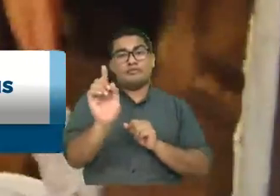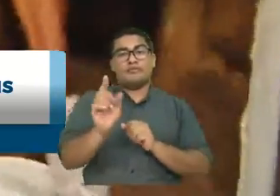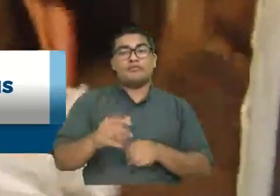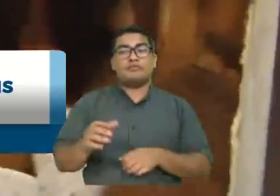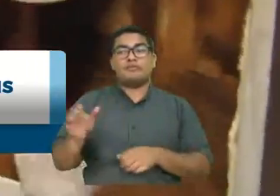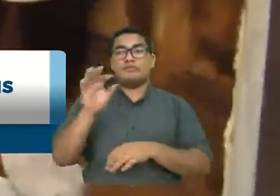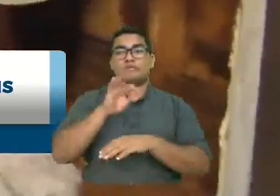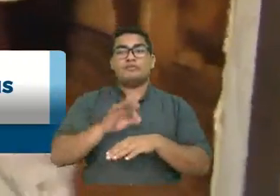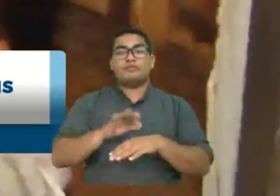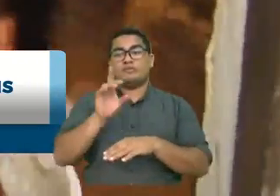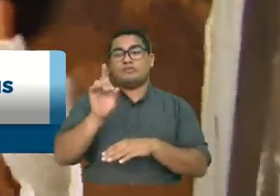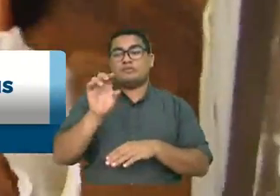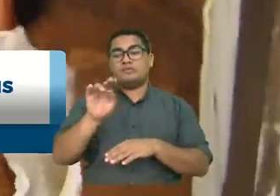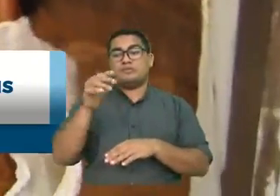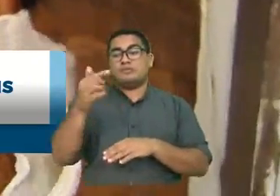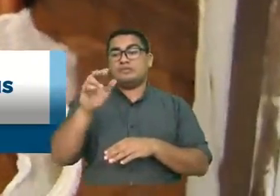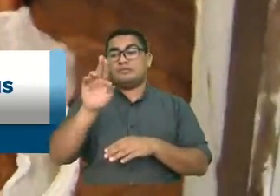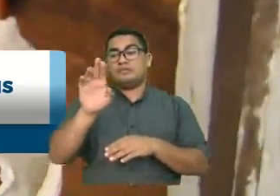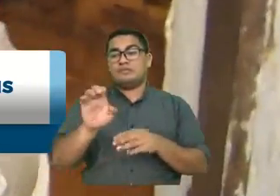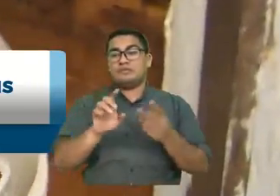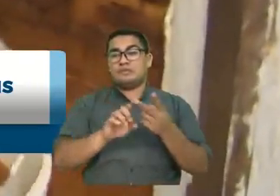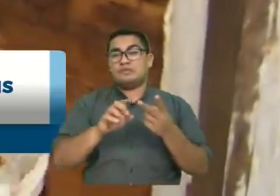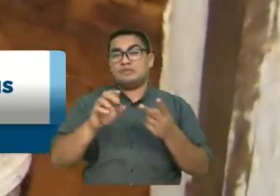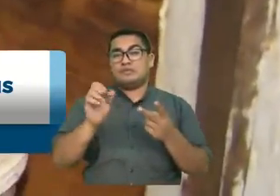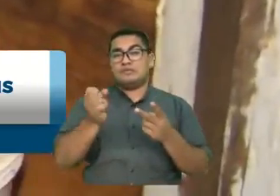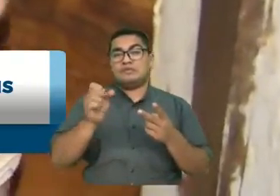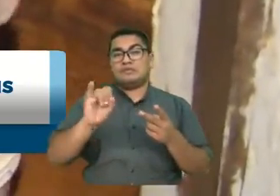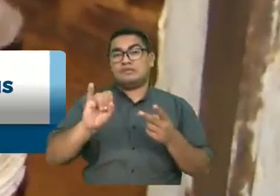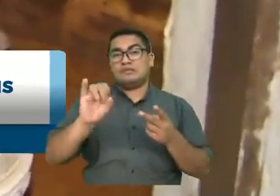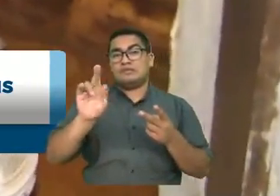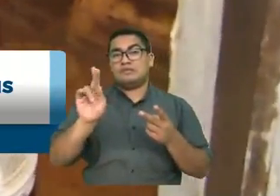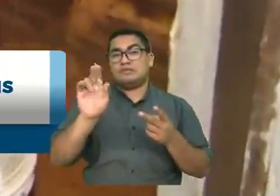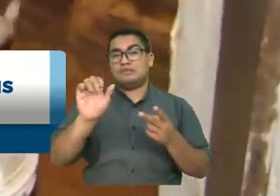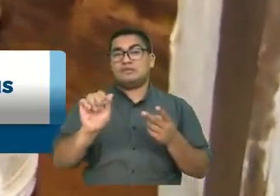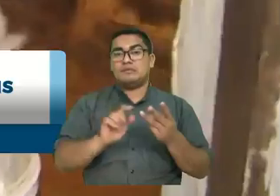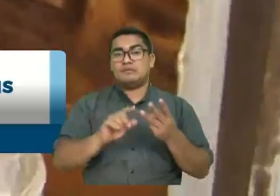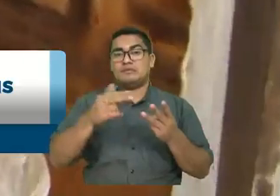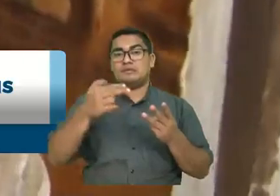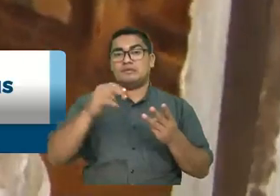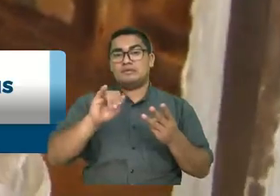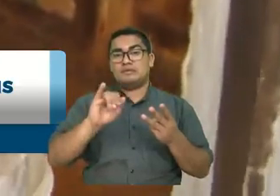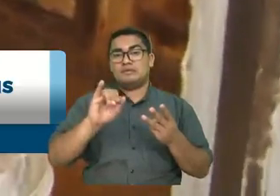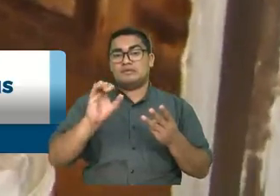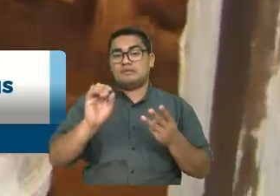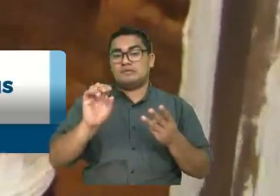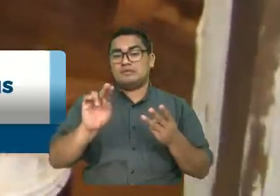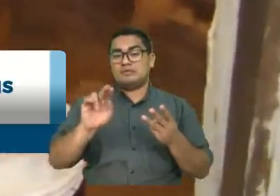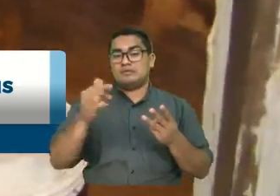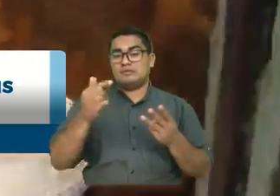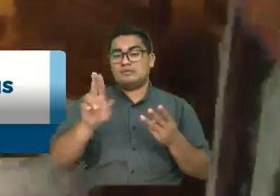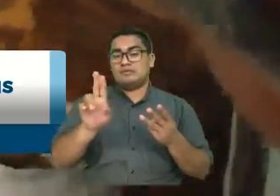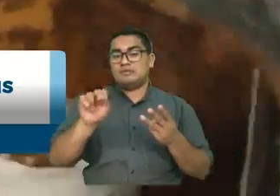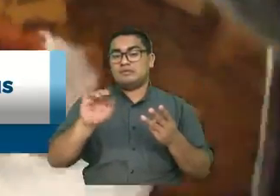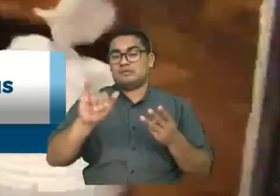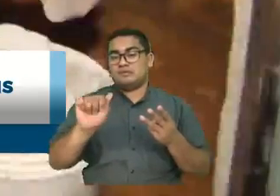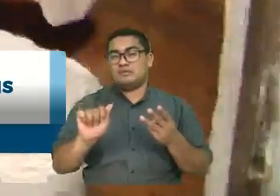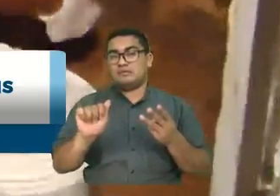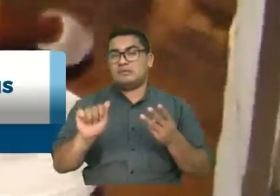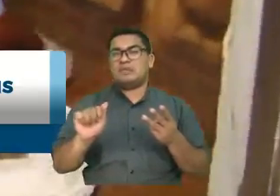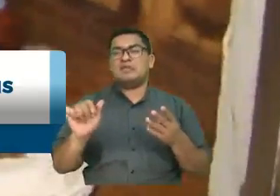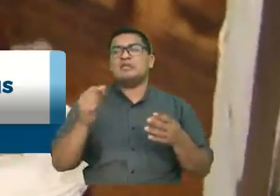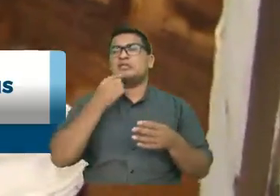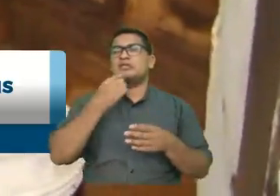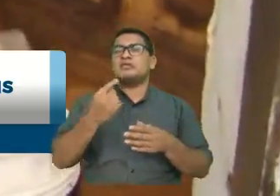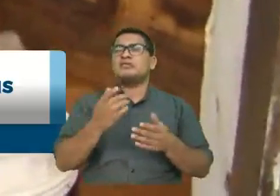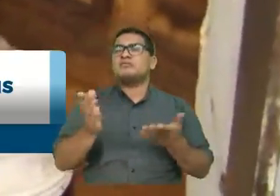dengue, o el Zika o chikungunya. Bueno, nosotros hacemos esta acción que es muy importante, vamos a disminuir en los hogares, en